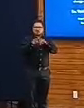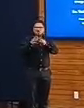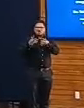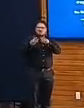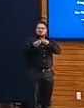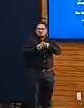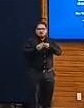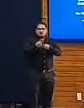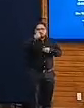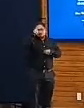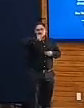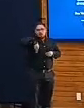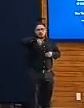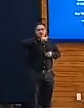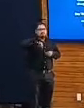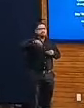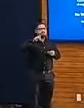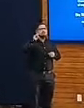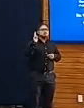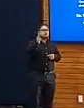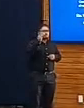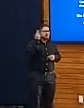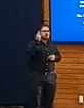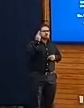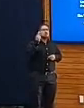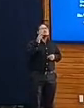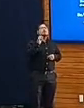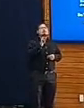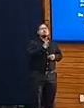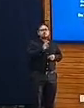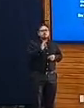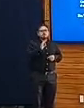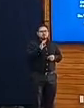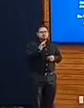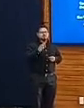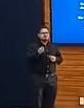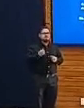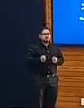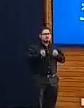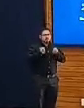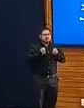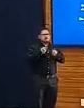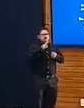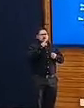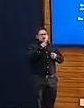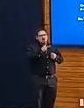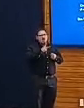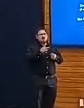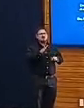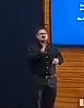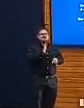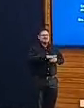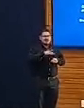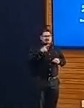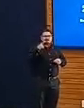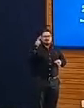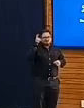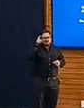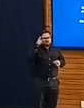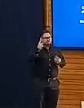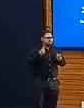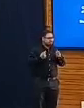las y los universitarios generar impactos positivos en su entorno, incentivar la creatividad, el